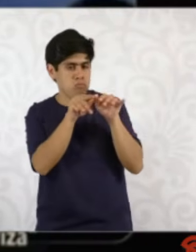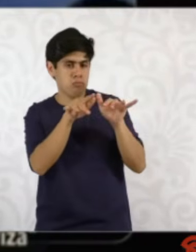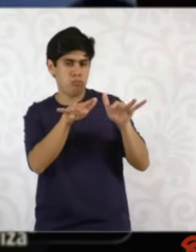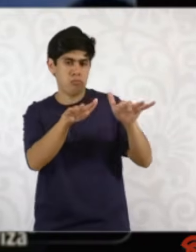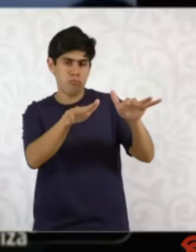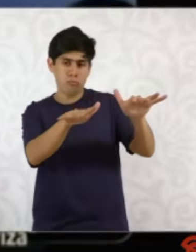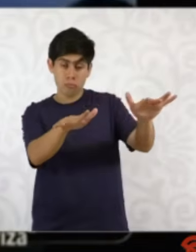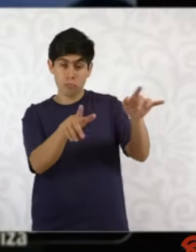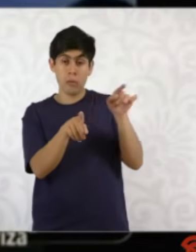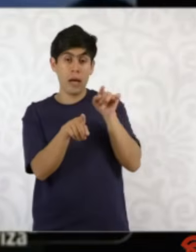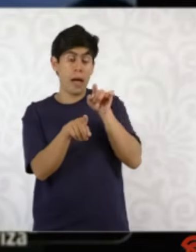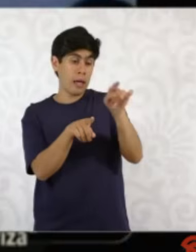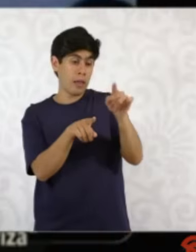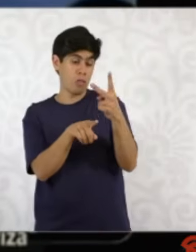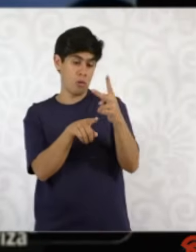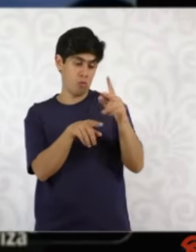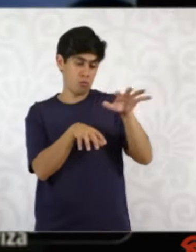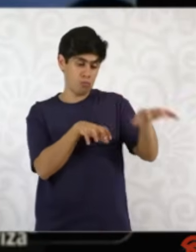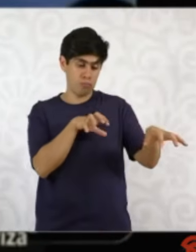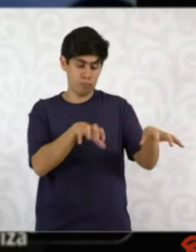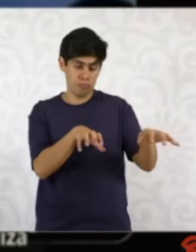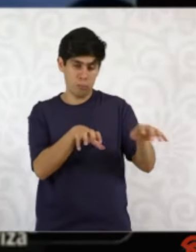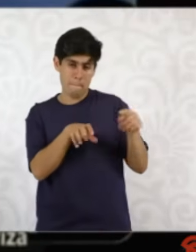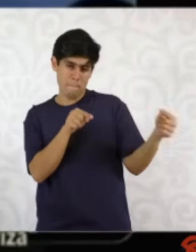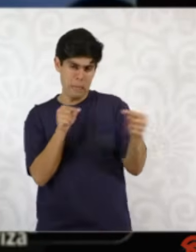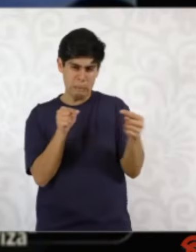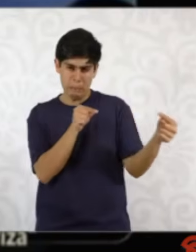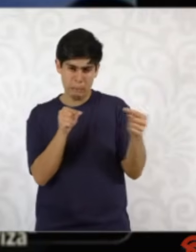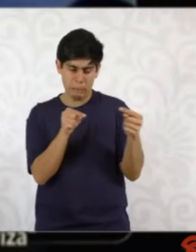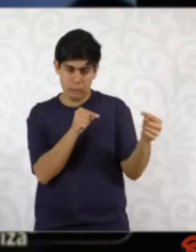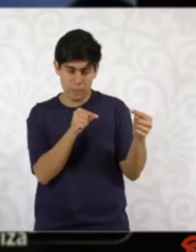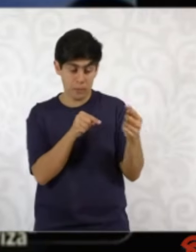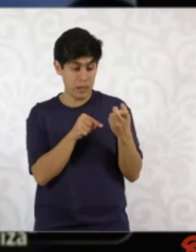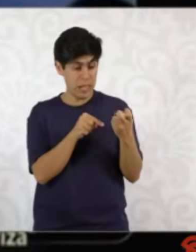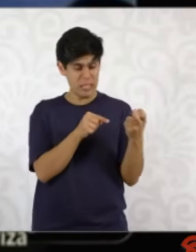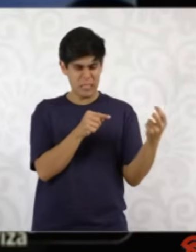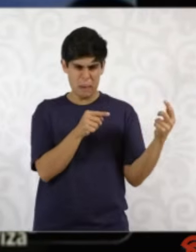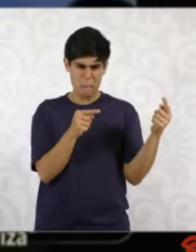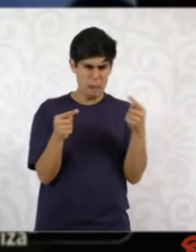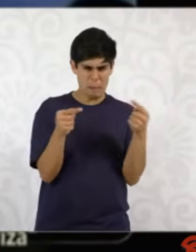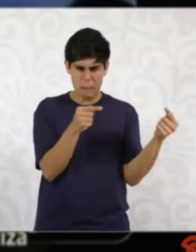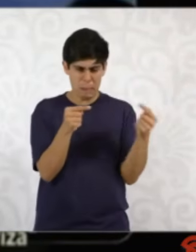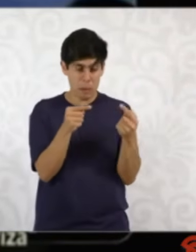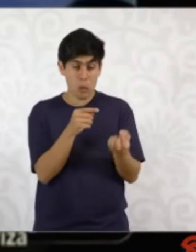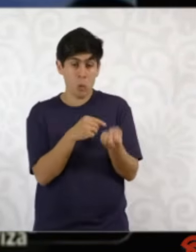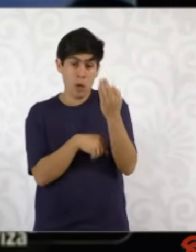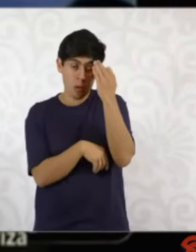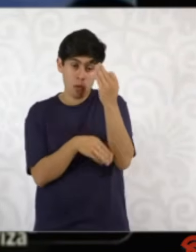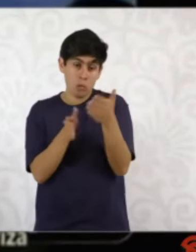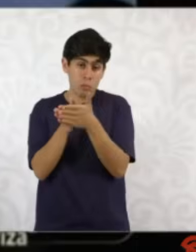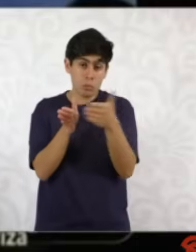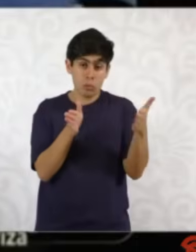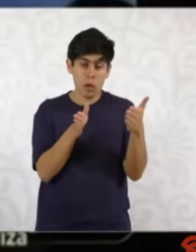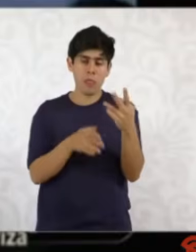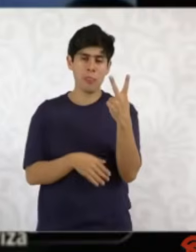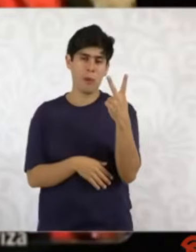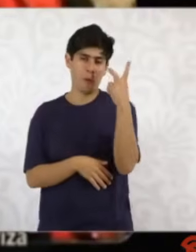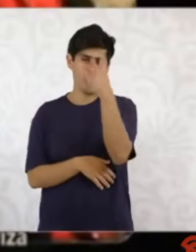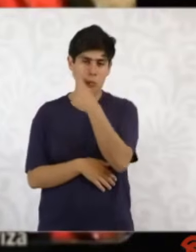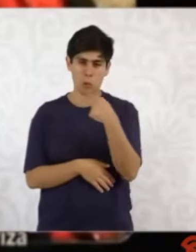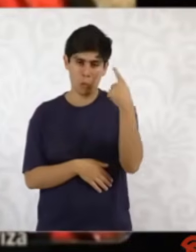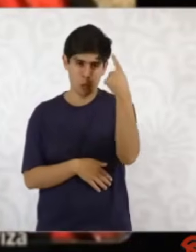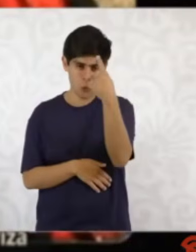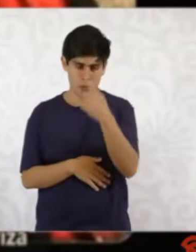con Itaca. Dicen que el enfrentamiento así duró 2 horas. Fuerzas federales realizaron